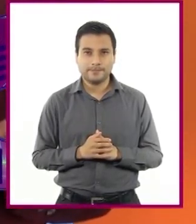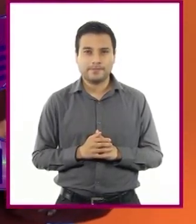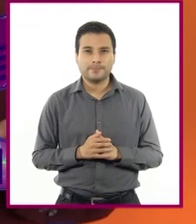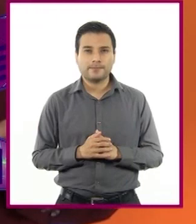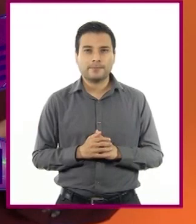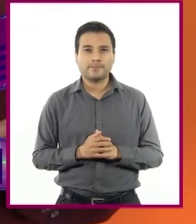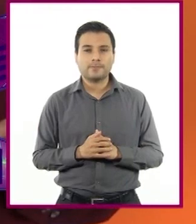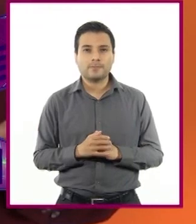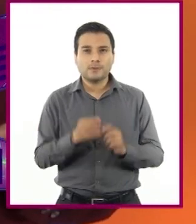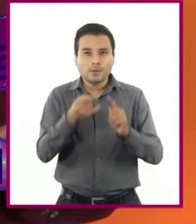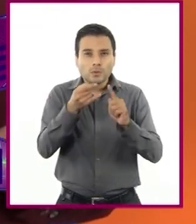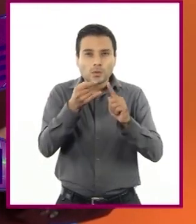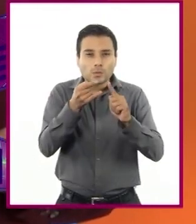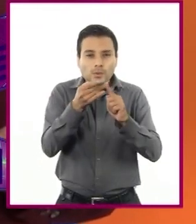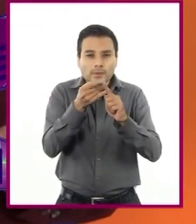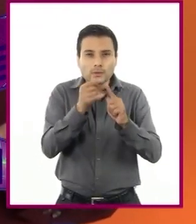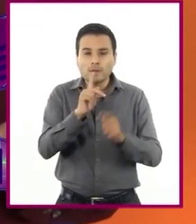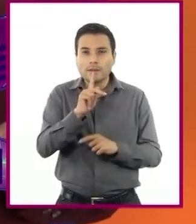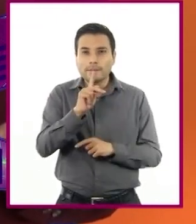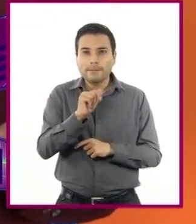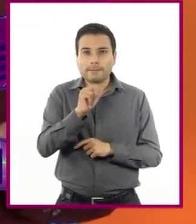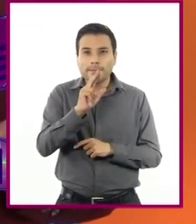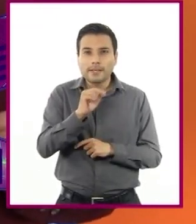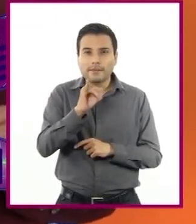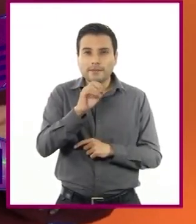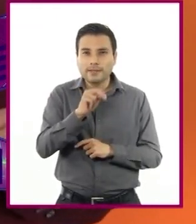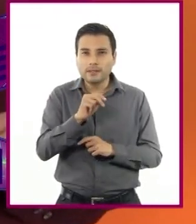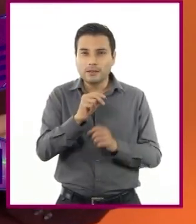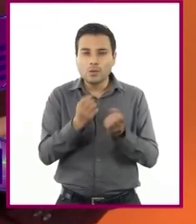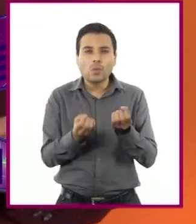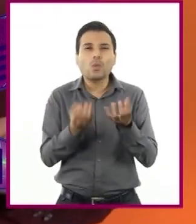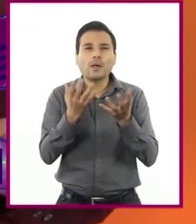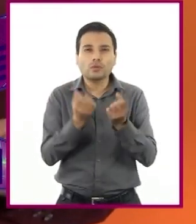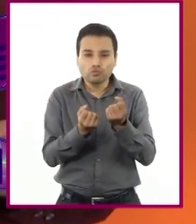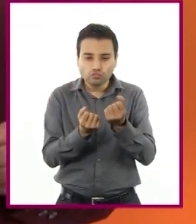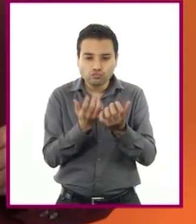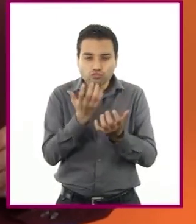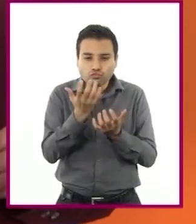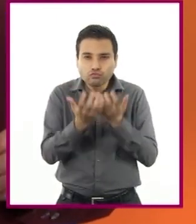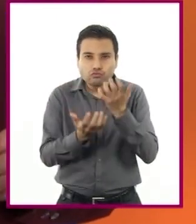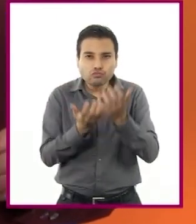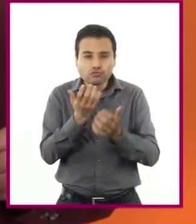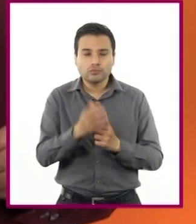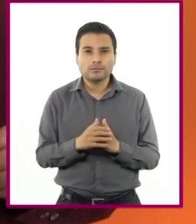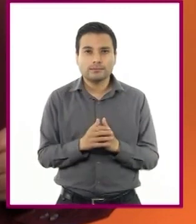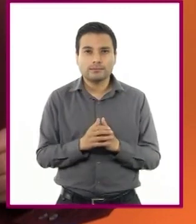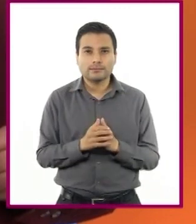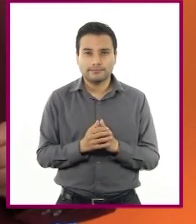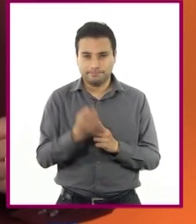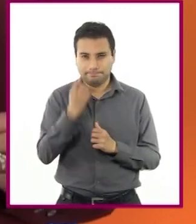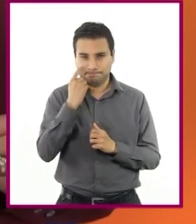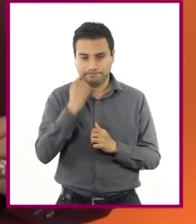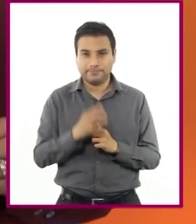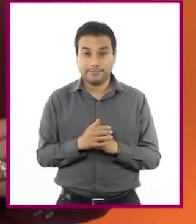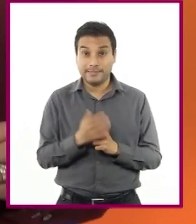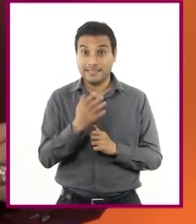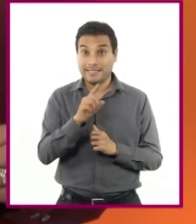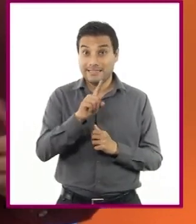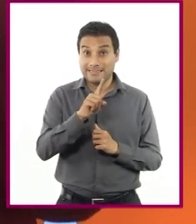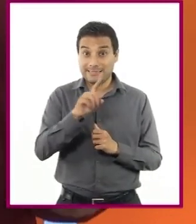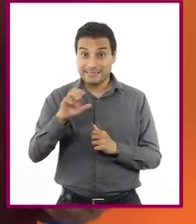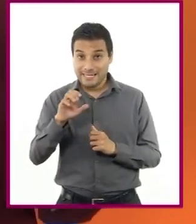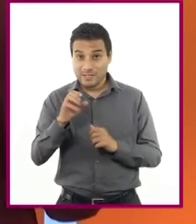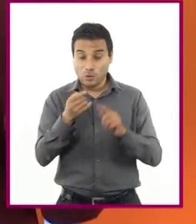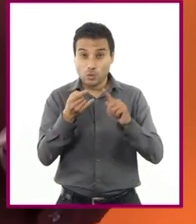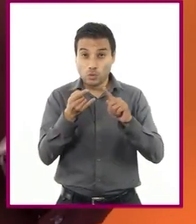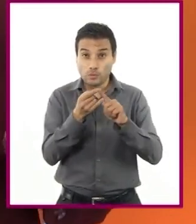1 centímetro por lado se deben derretir para llenar el molde? Si cada paquete de 100 cubos de 1